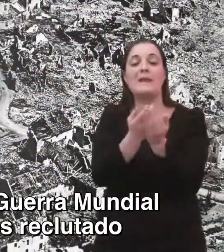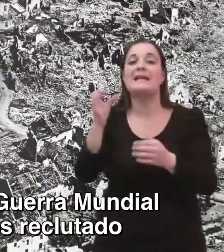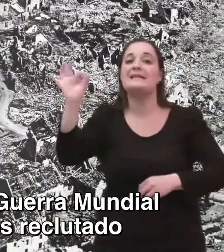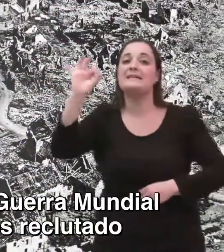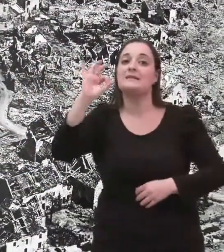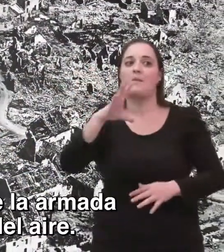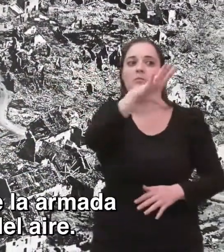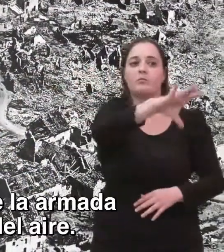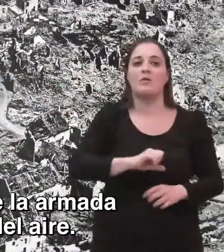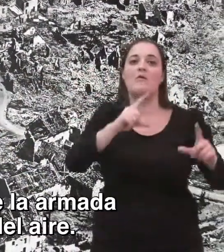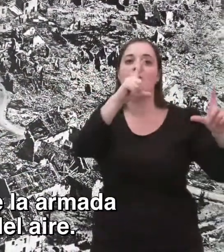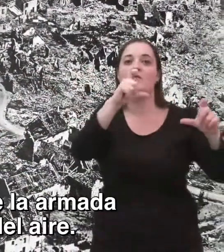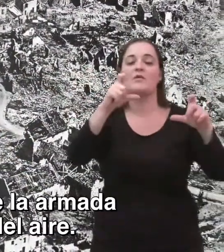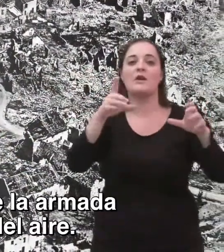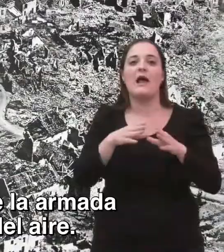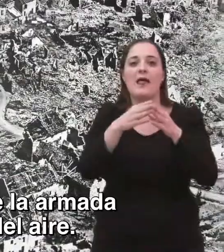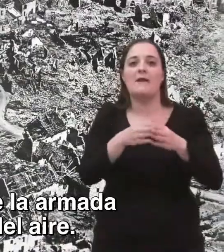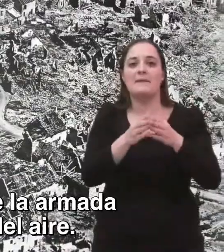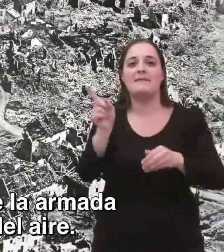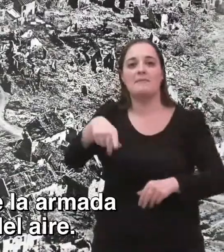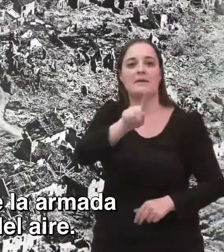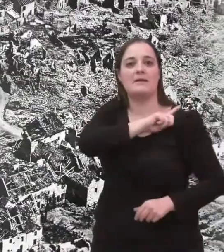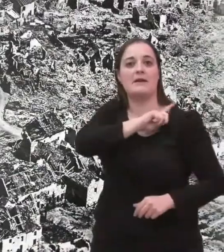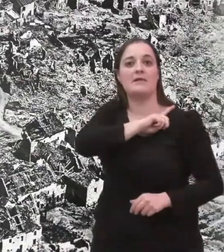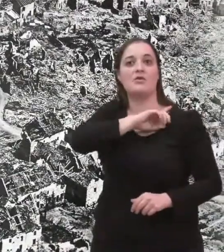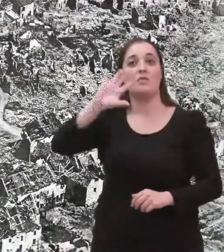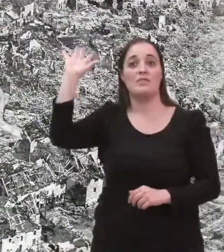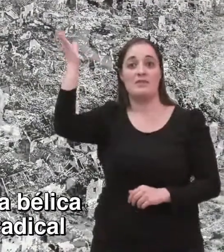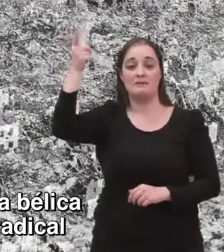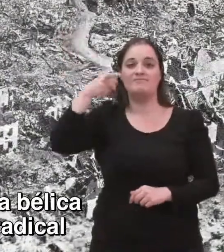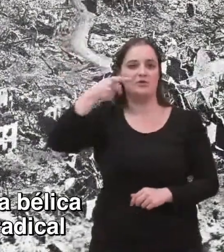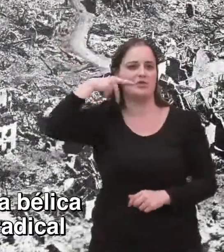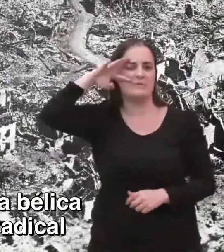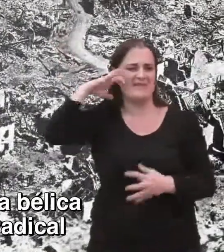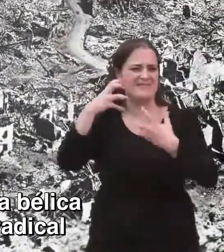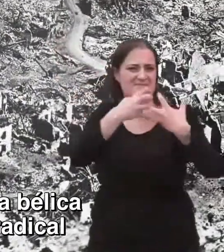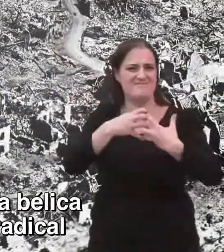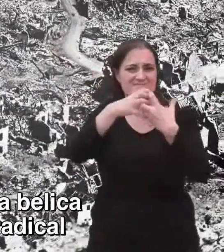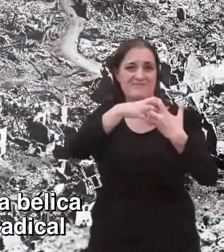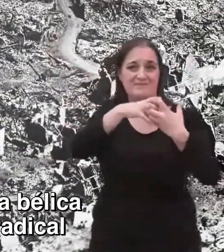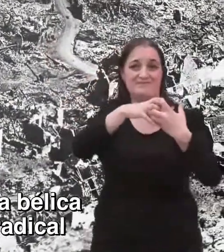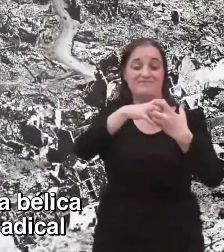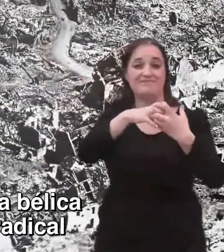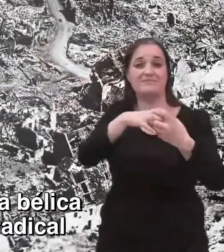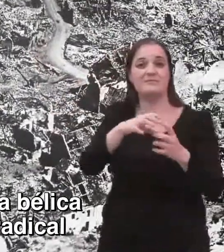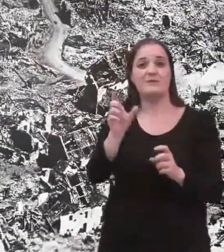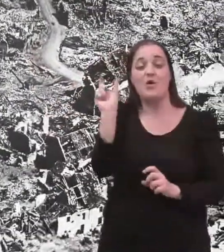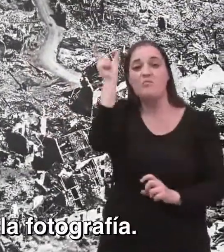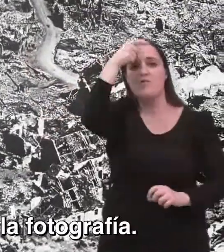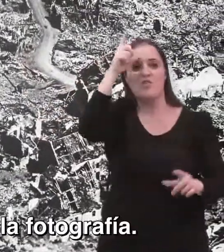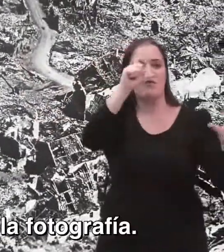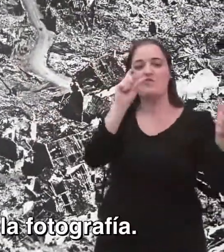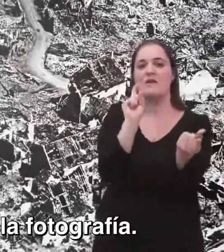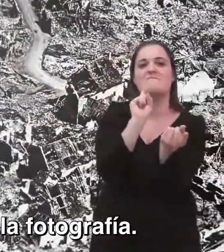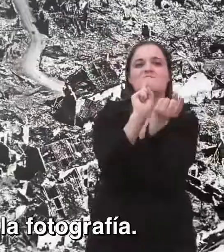Steichen es reclutado como fotógrafo de la Armada y del Ejército del Aire. Esa experiencia bélica dará un giro radical a su concepción